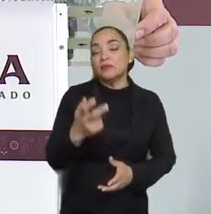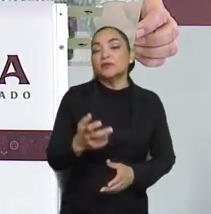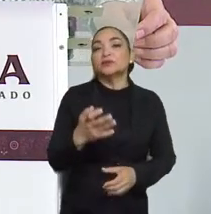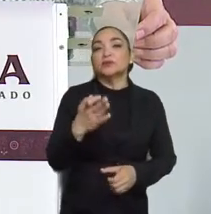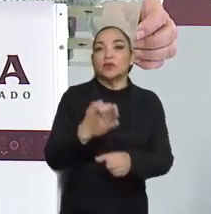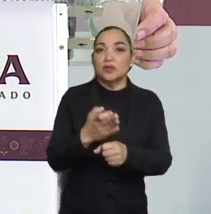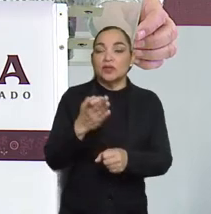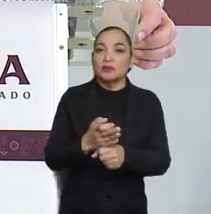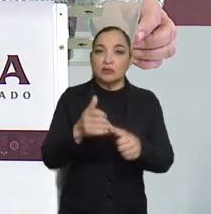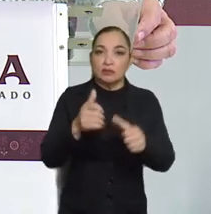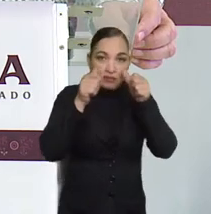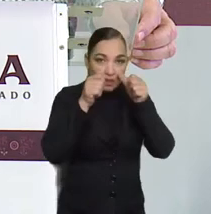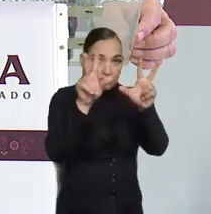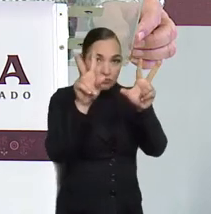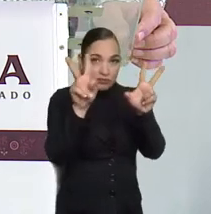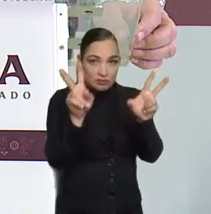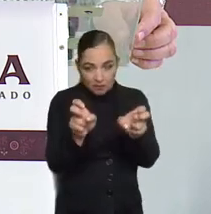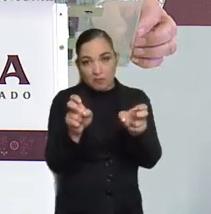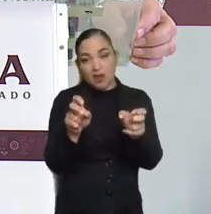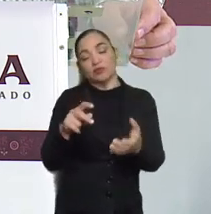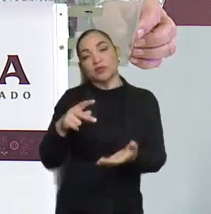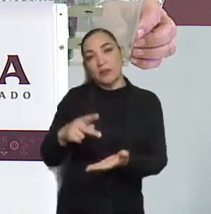vamos a seguir insistiendo,